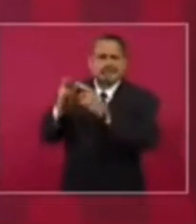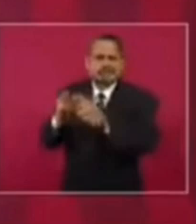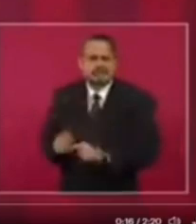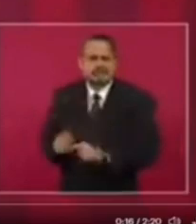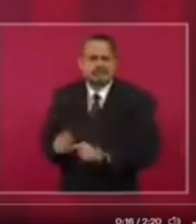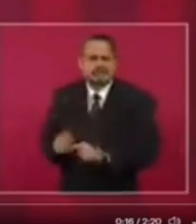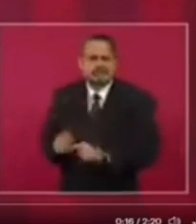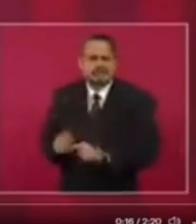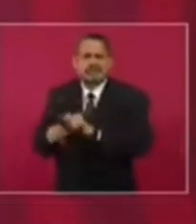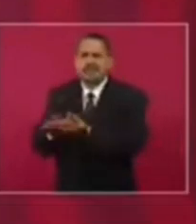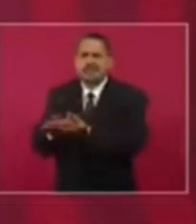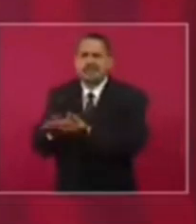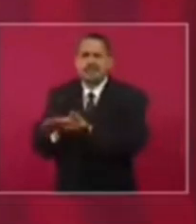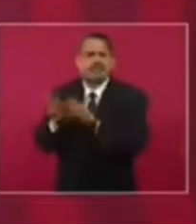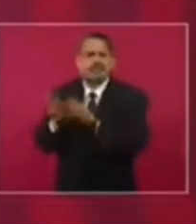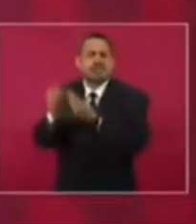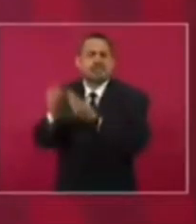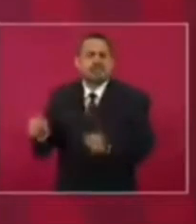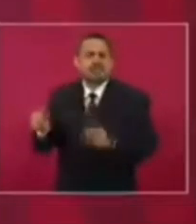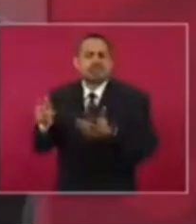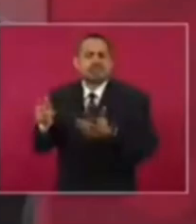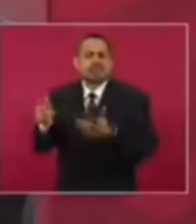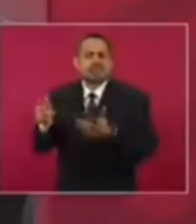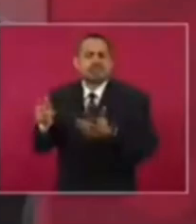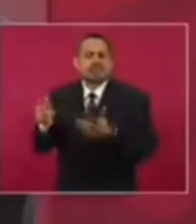a la Comisión Federal de Electricidad,